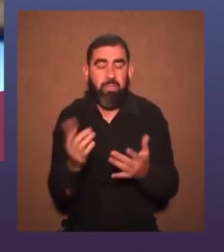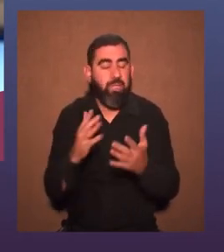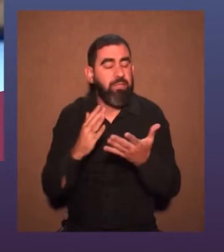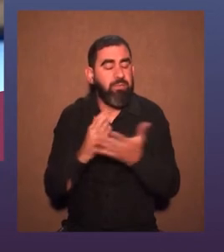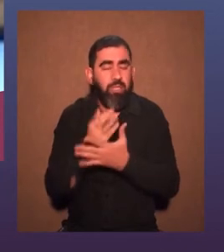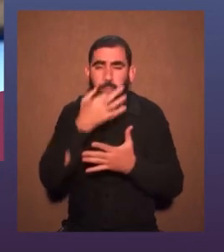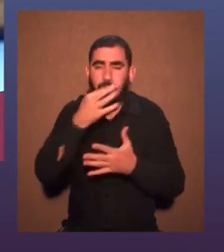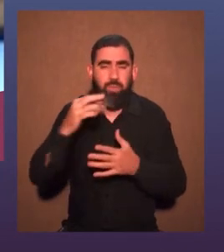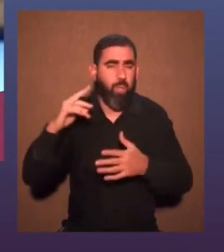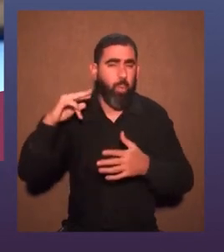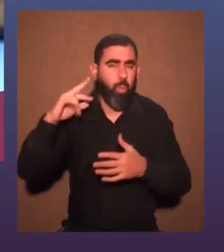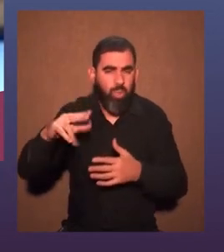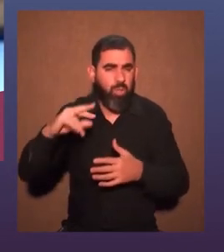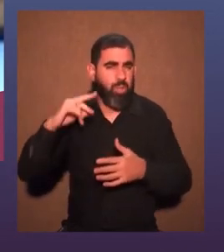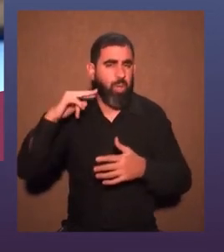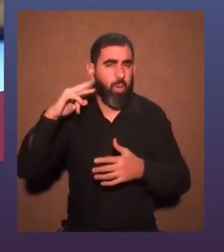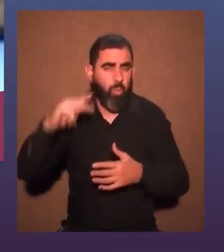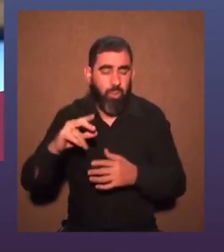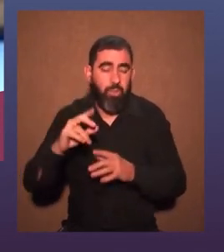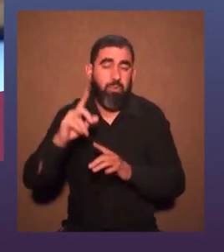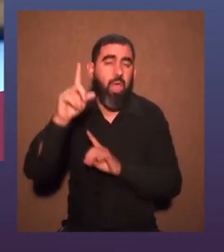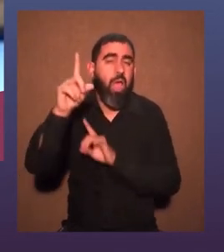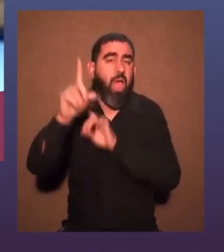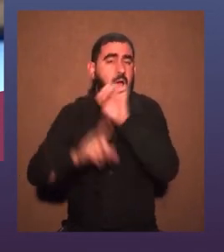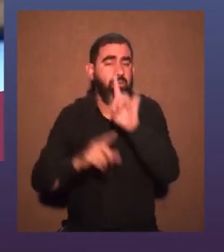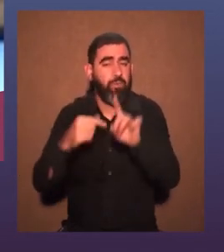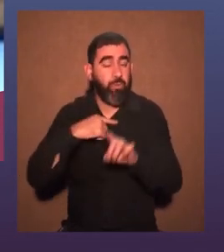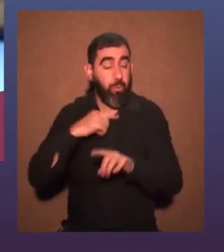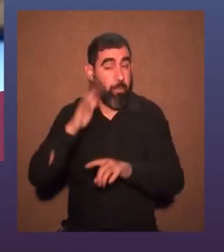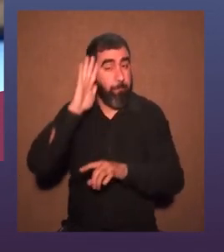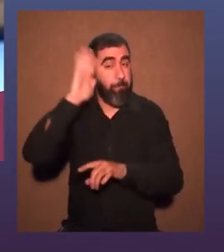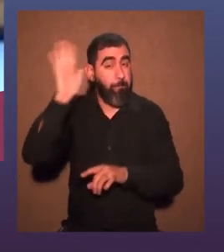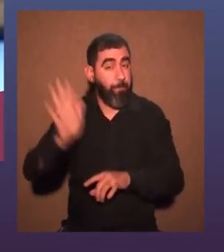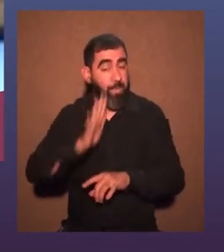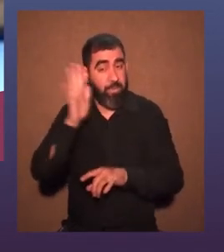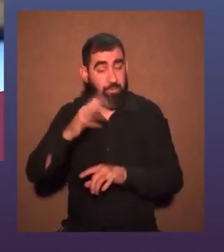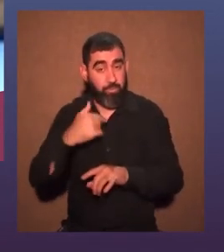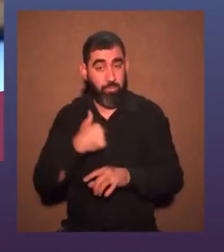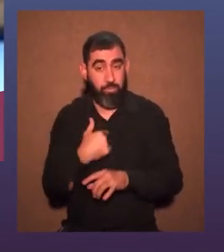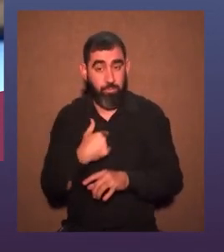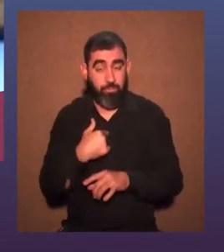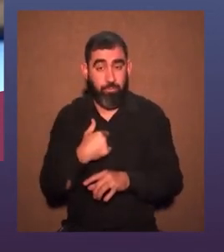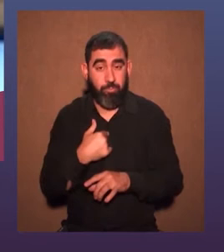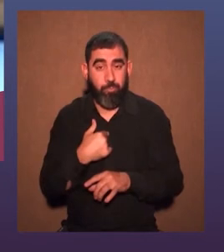tanto de su rutina que por un momento me imaginaba como que